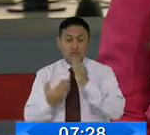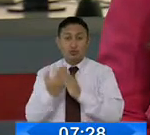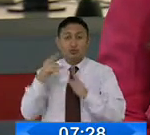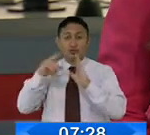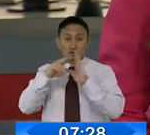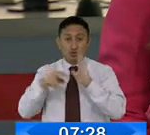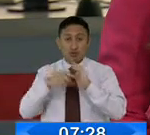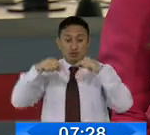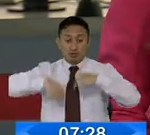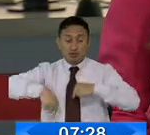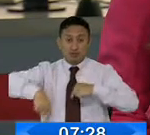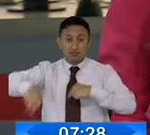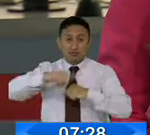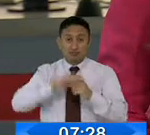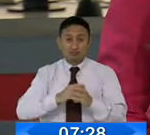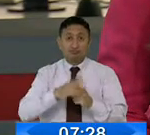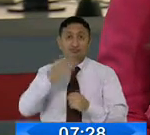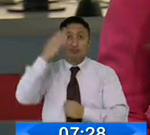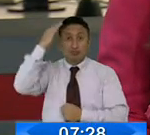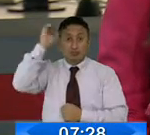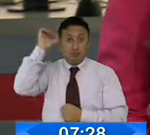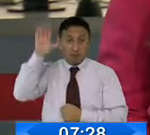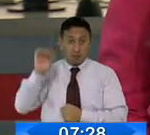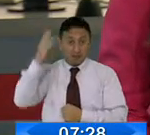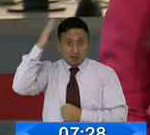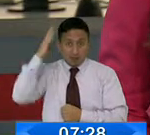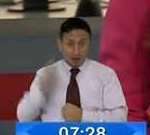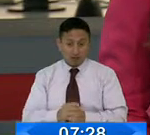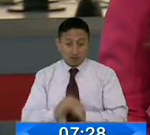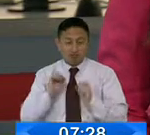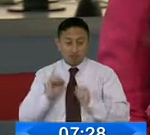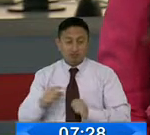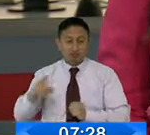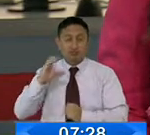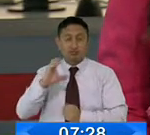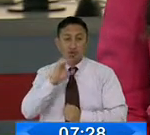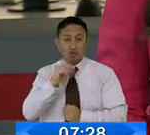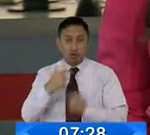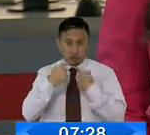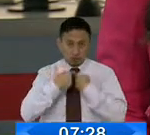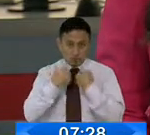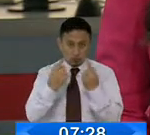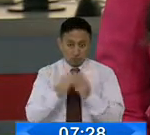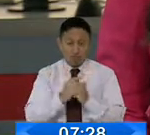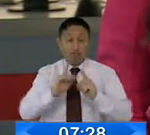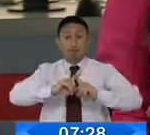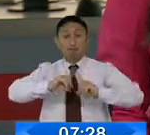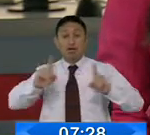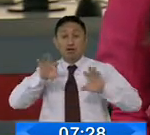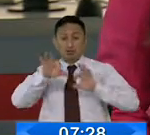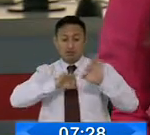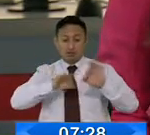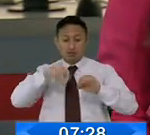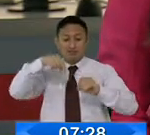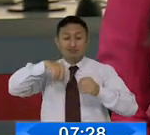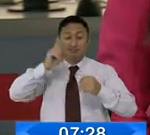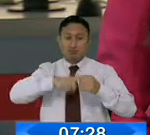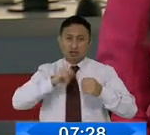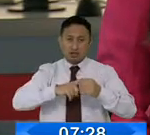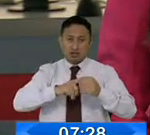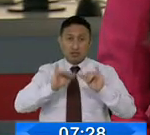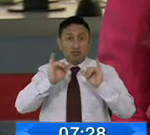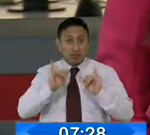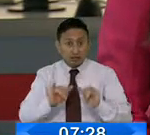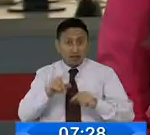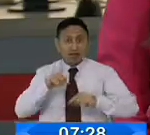regirán en las ciudades como semáforo amarillo. Así lo dio a conocer el COE Nacional. Sin embargo, señalaron que la capital tendrá